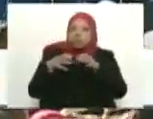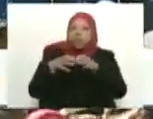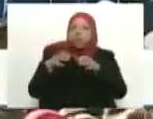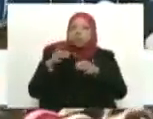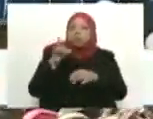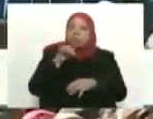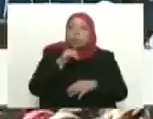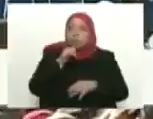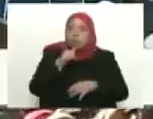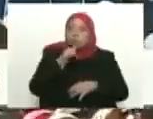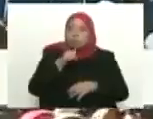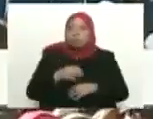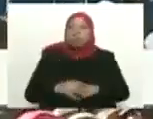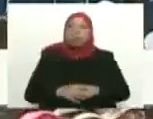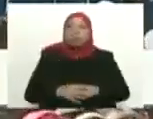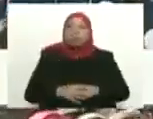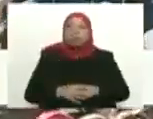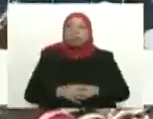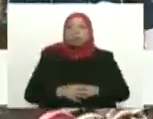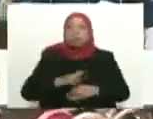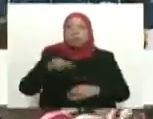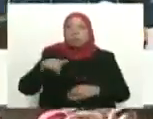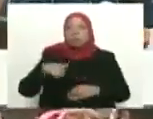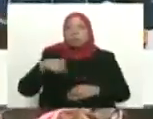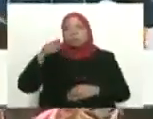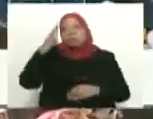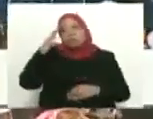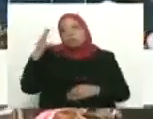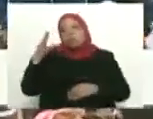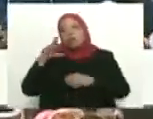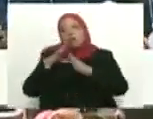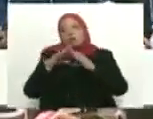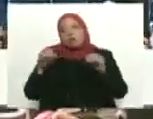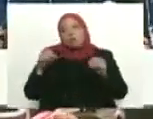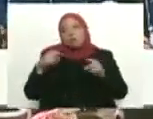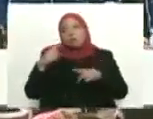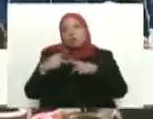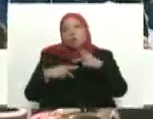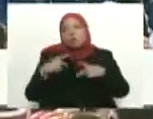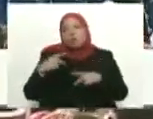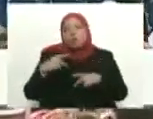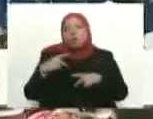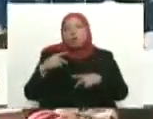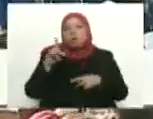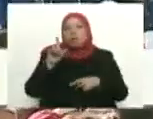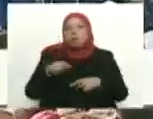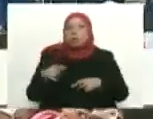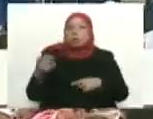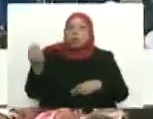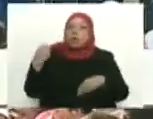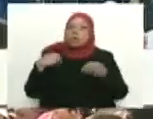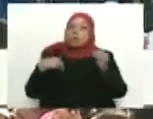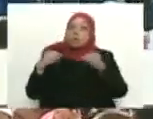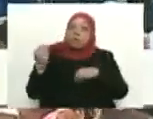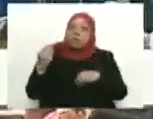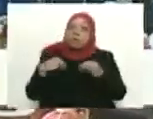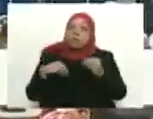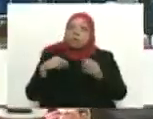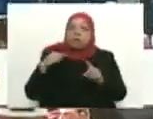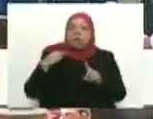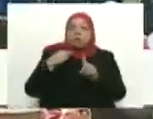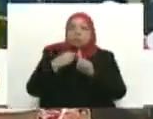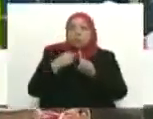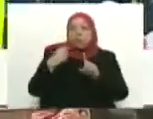Patriótico, que le damos nuestro saludo a todos los partidos del Gran Polo Patriótico, que suman, que cada